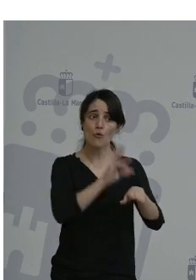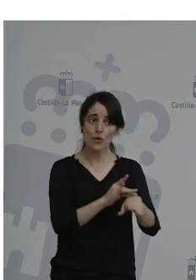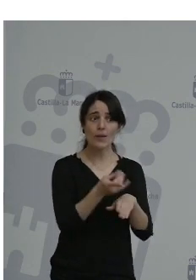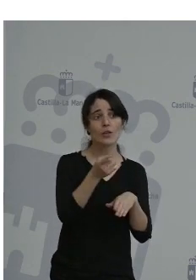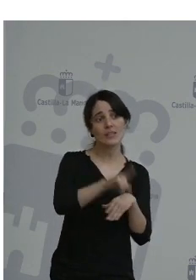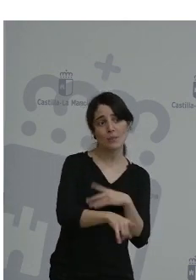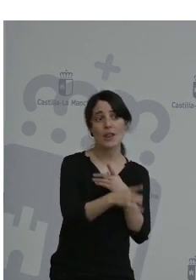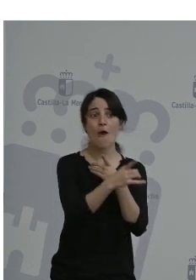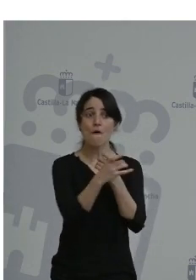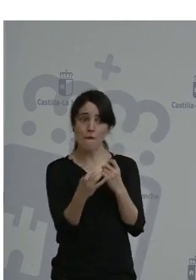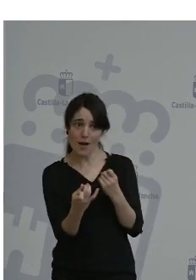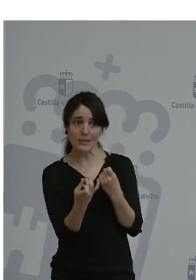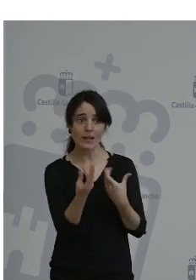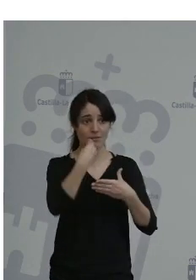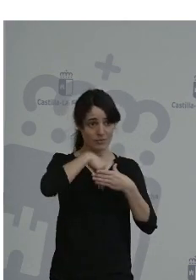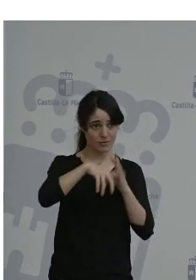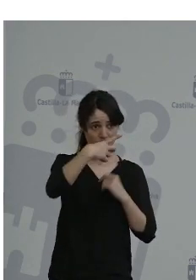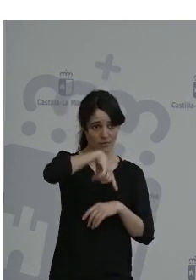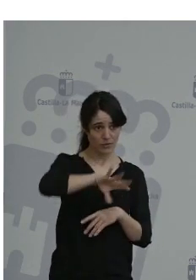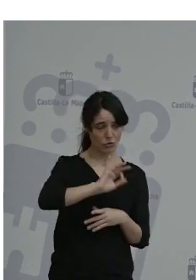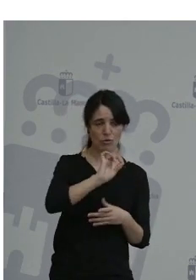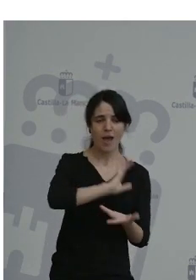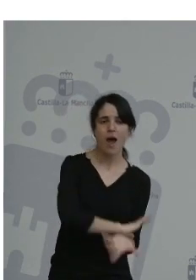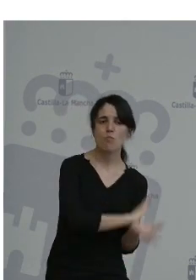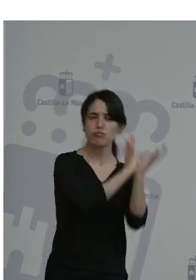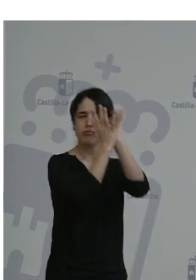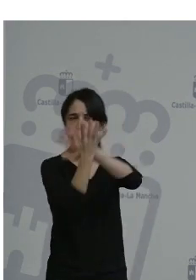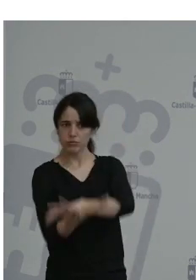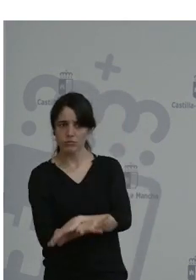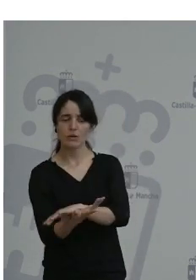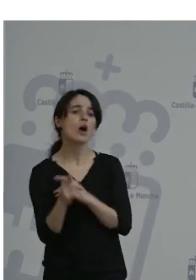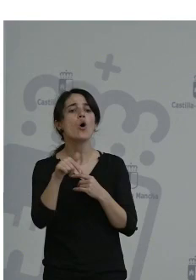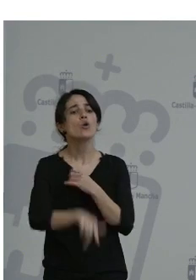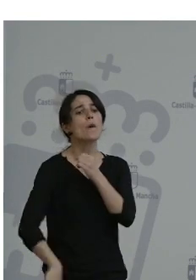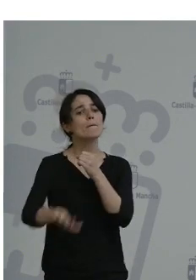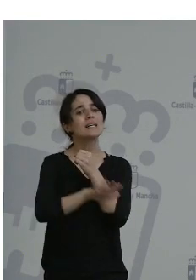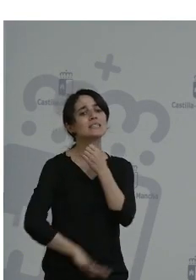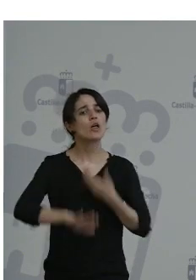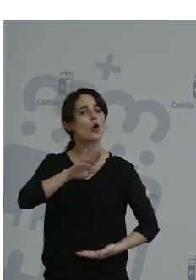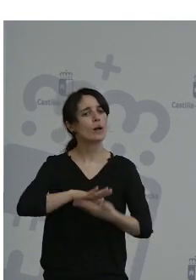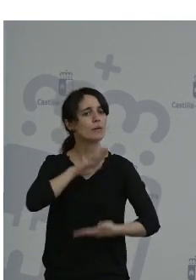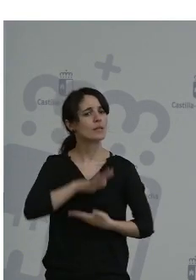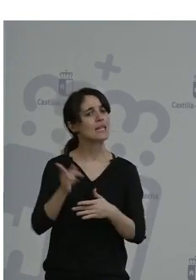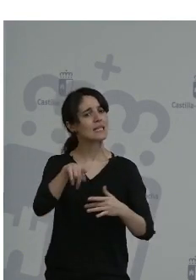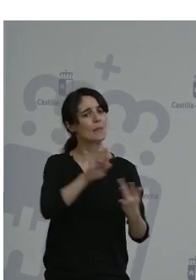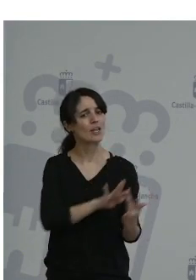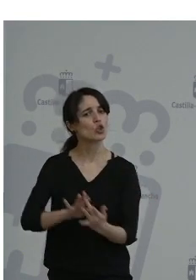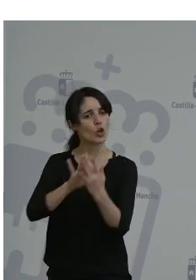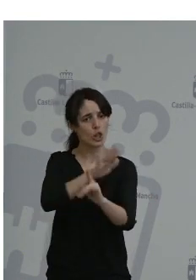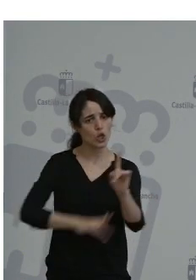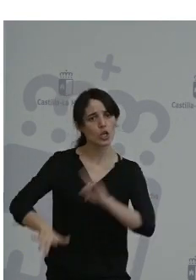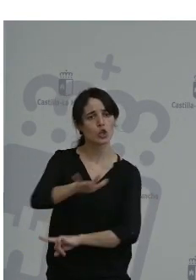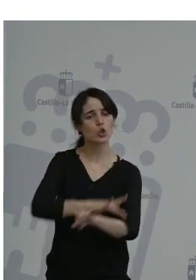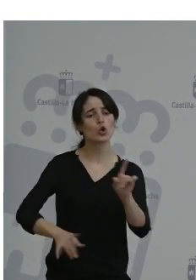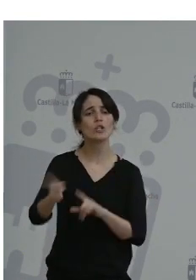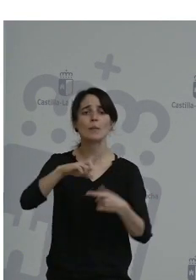a un modelo social basado en las capacidades en la interacción con el entorno y la participación